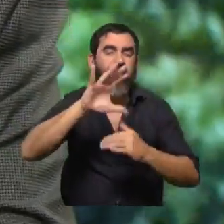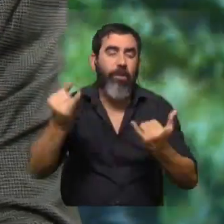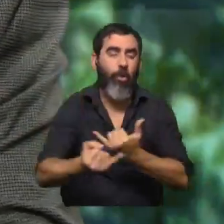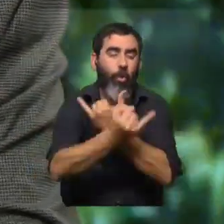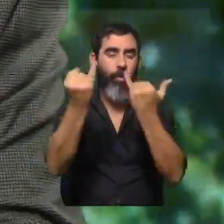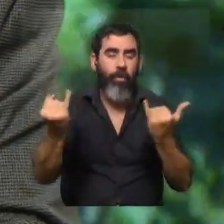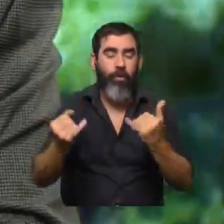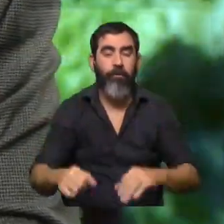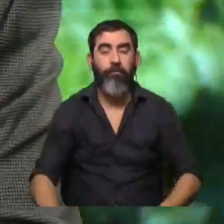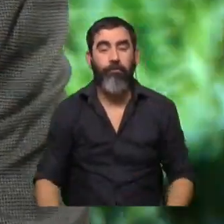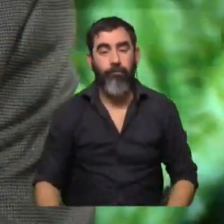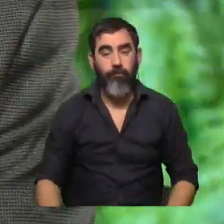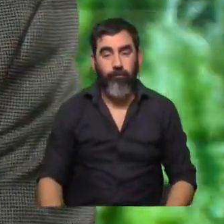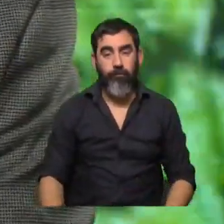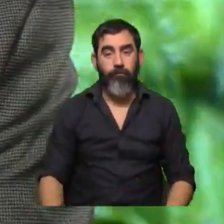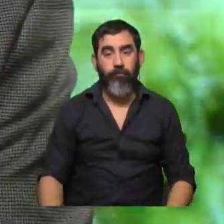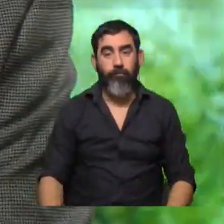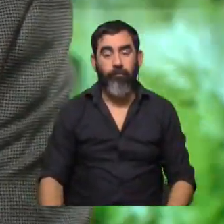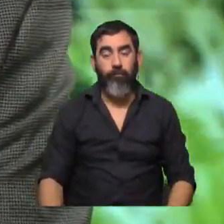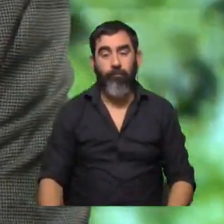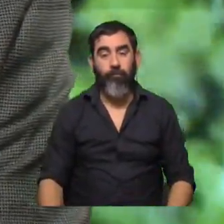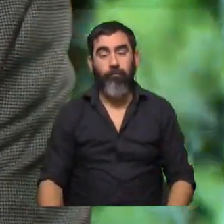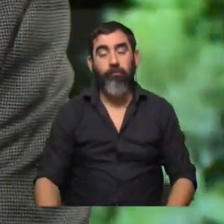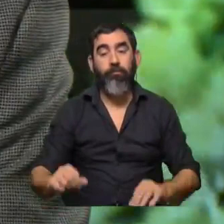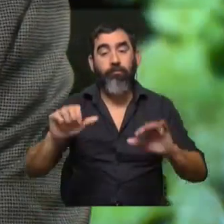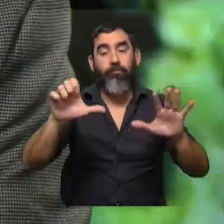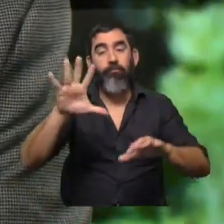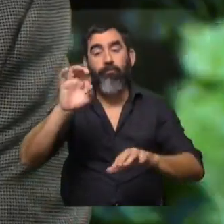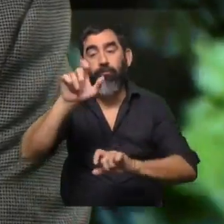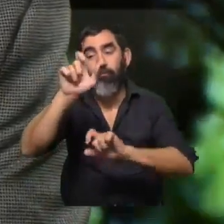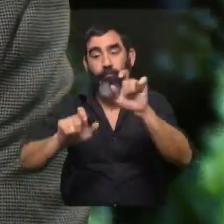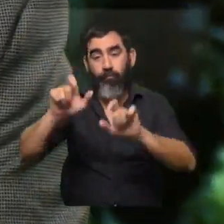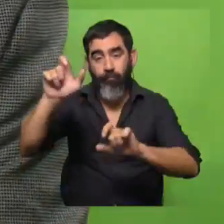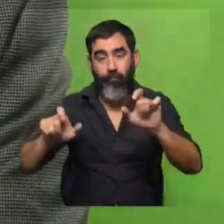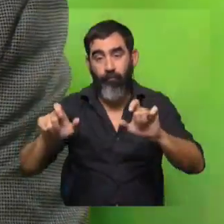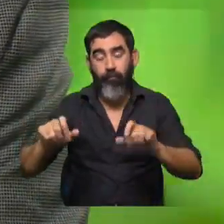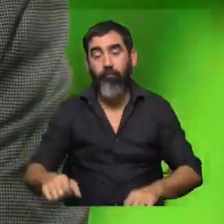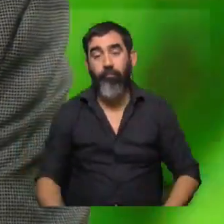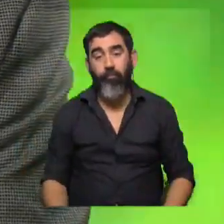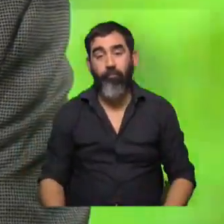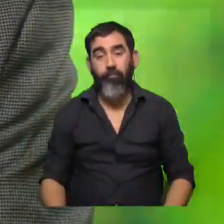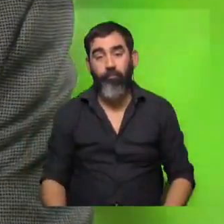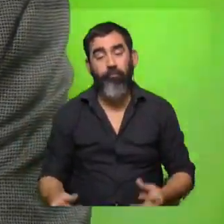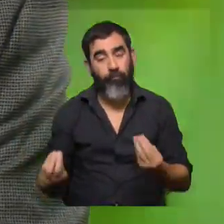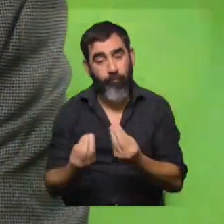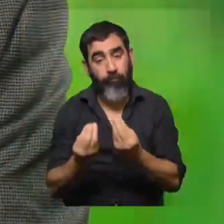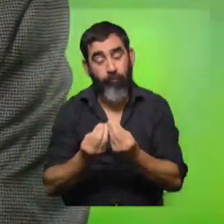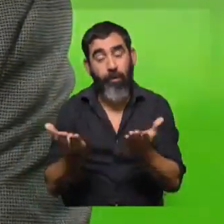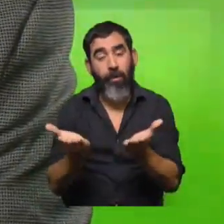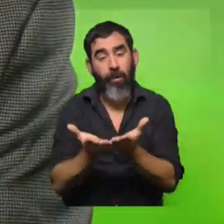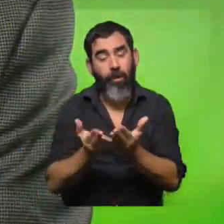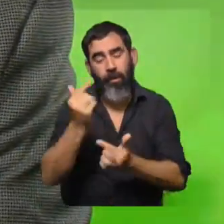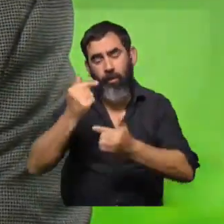4 días de evento y uno de salida de campo, a 650 personas, una cantidad de gente, estudiantes becados